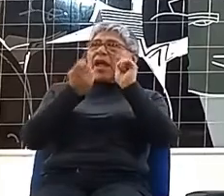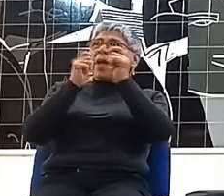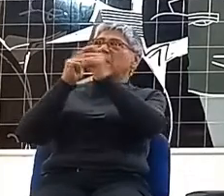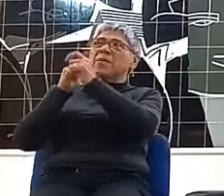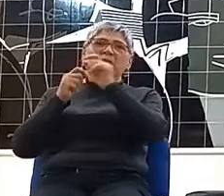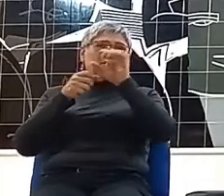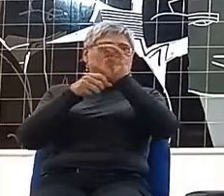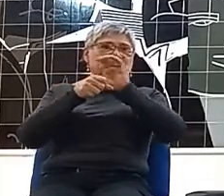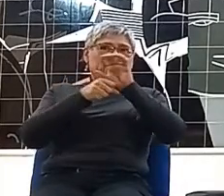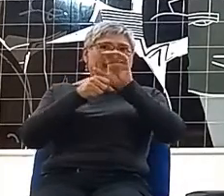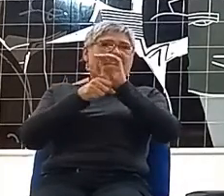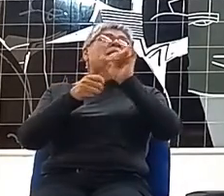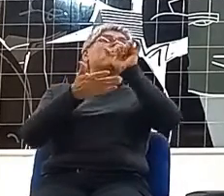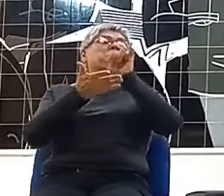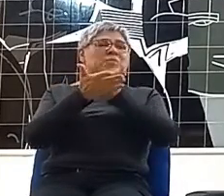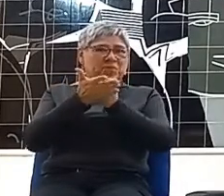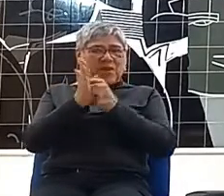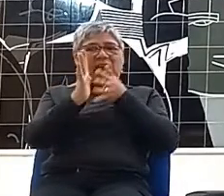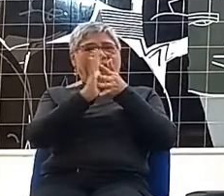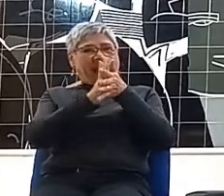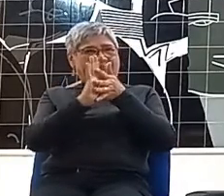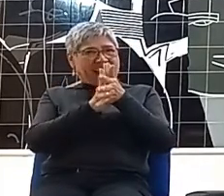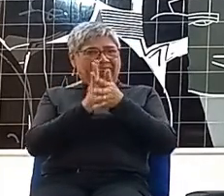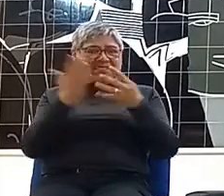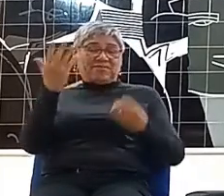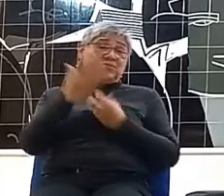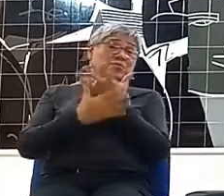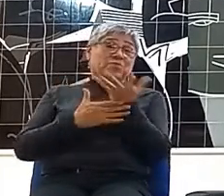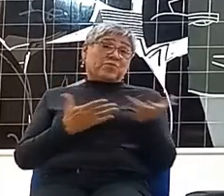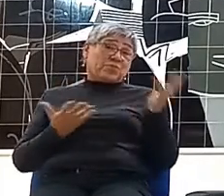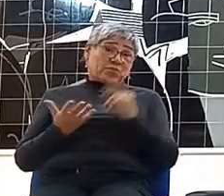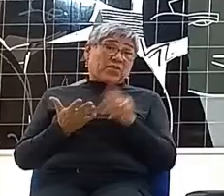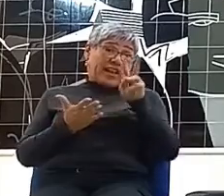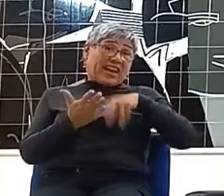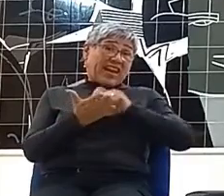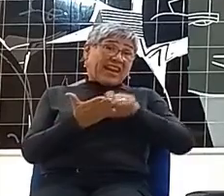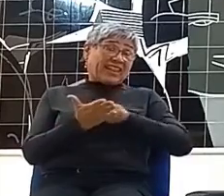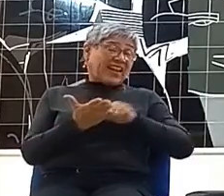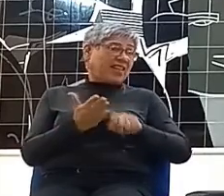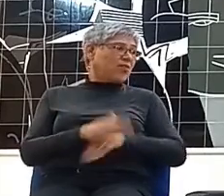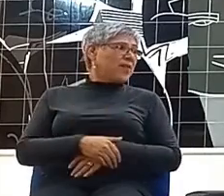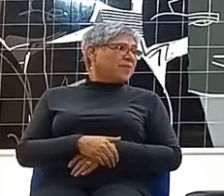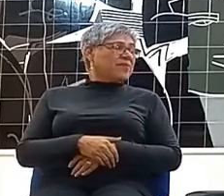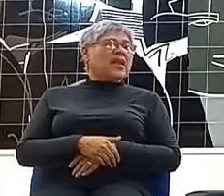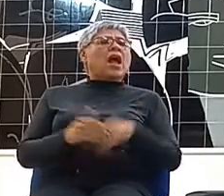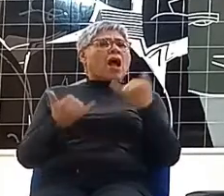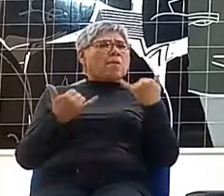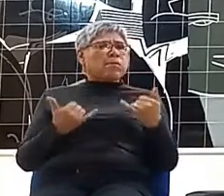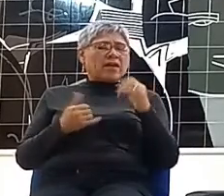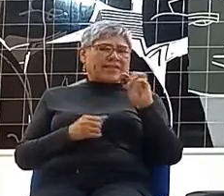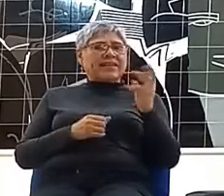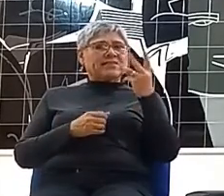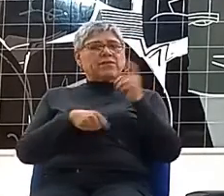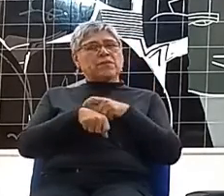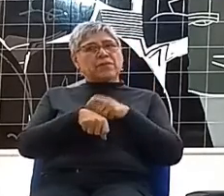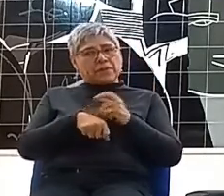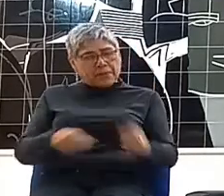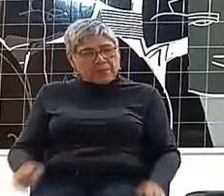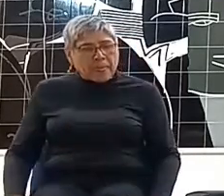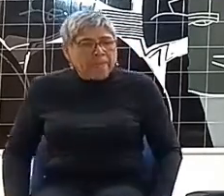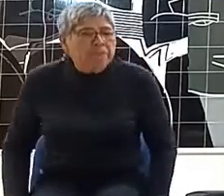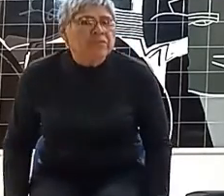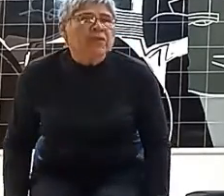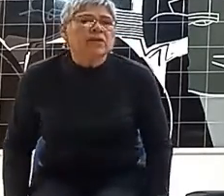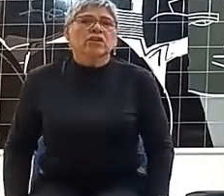de la ciudad y por eso deja registro en su literatura, en su escritura. Hay un tercer momento que lo quiero